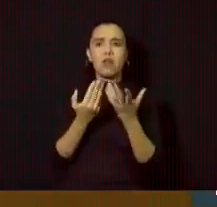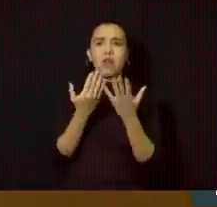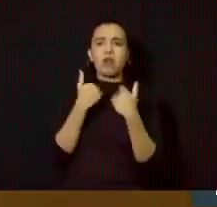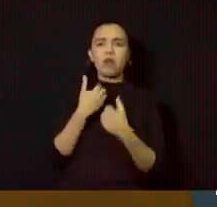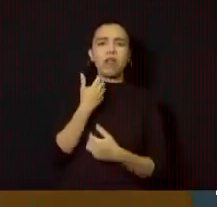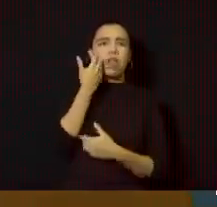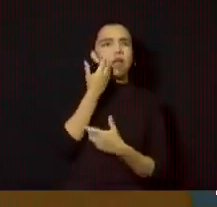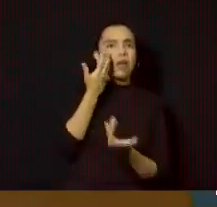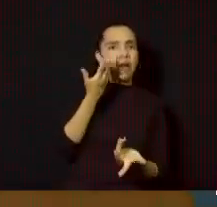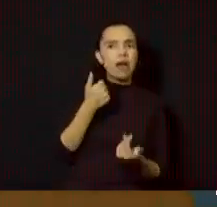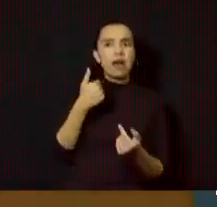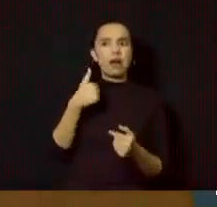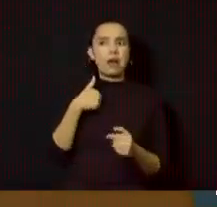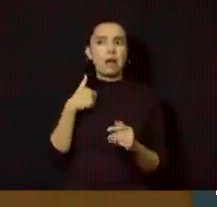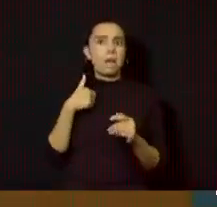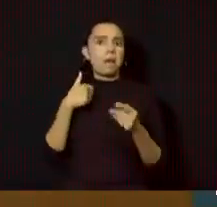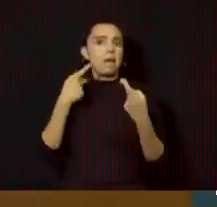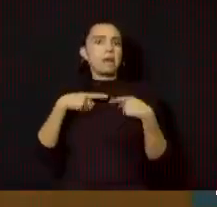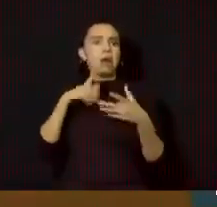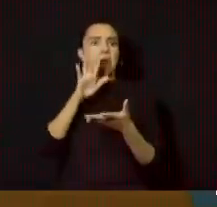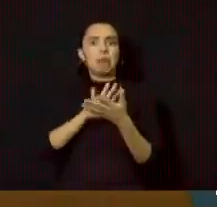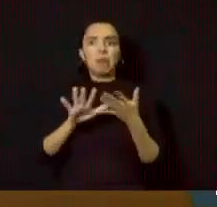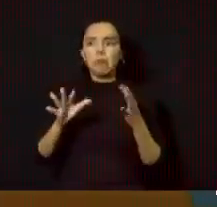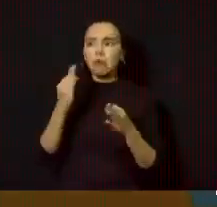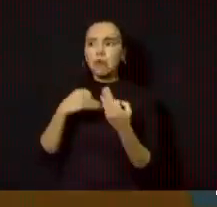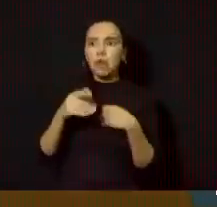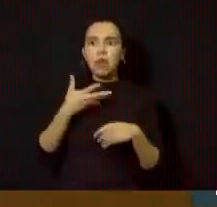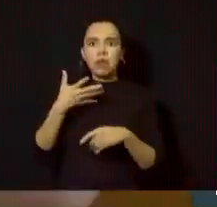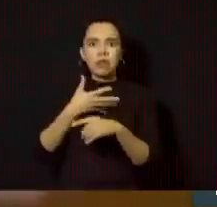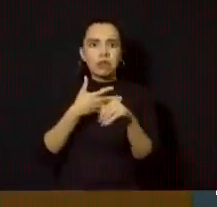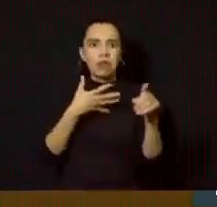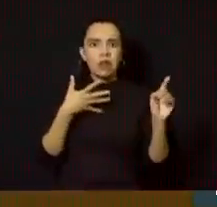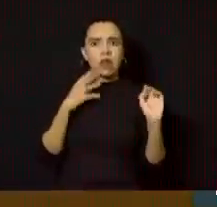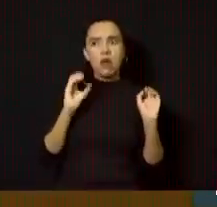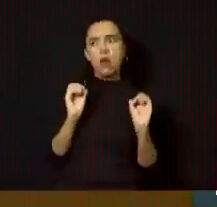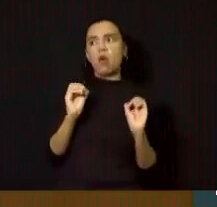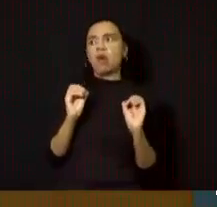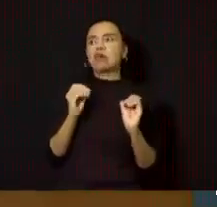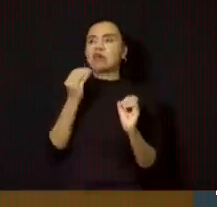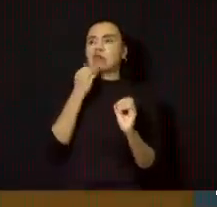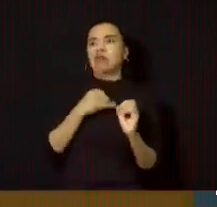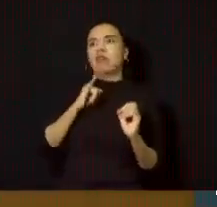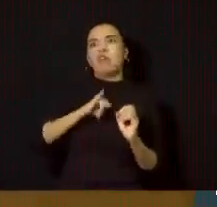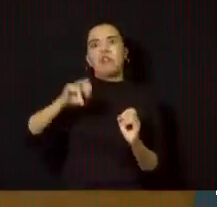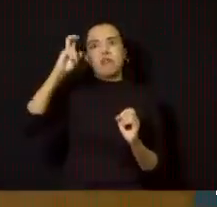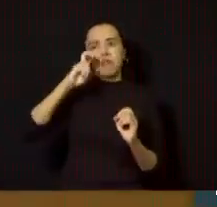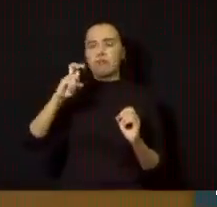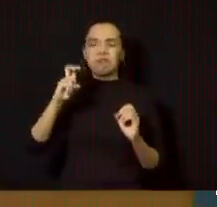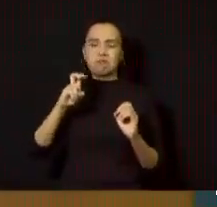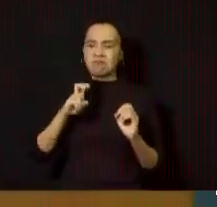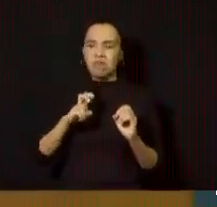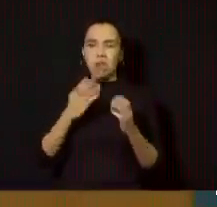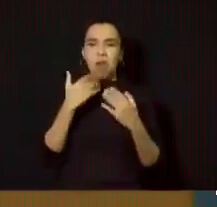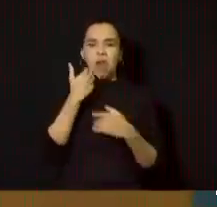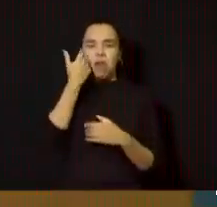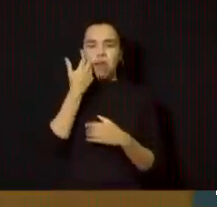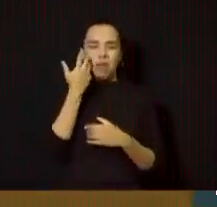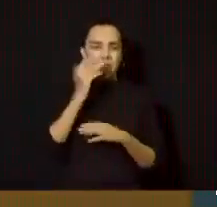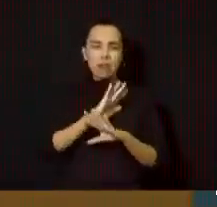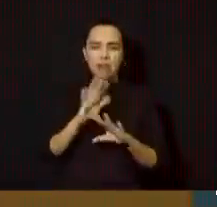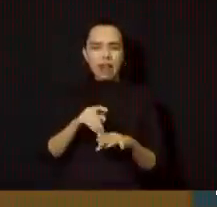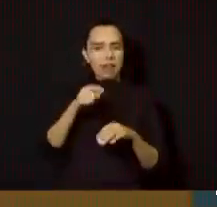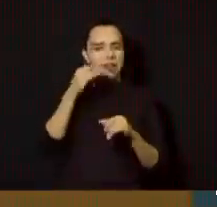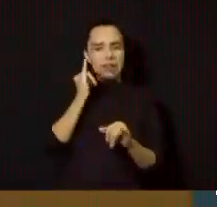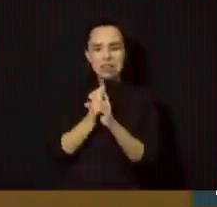decir mi mercado se acabó o tengo que salir a otros lugares. Ahora sí, desde donde estés, nada más que tengas una conexión